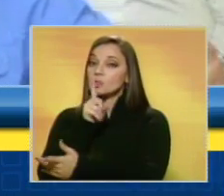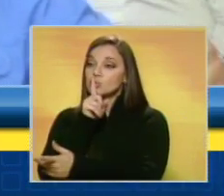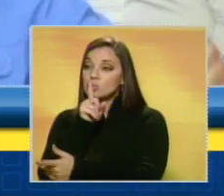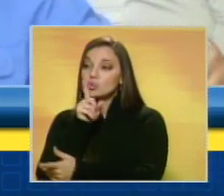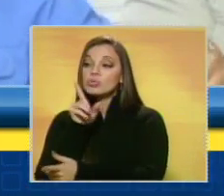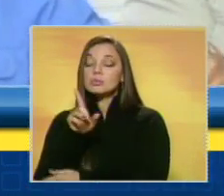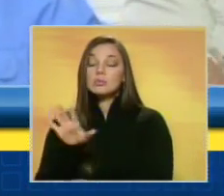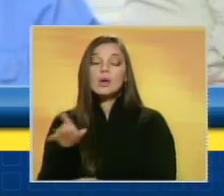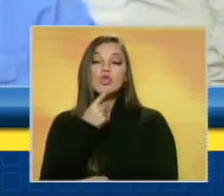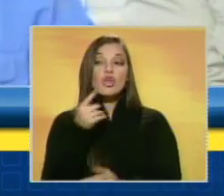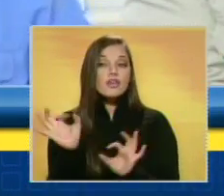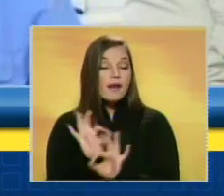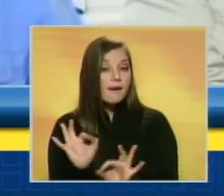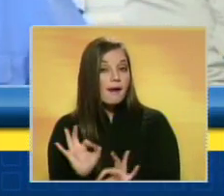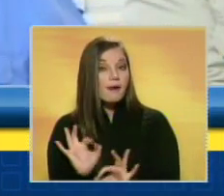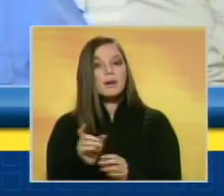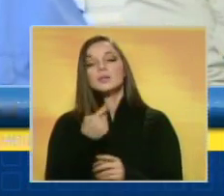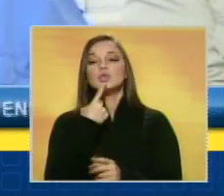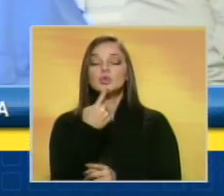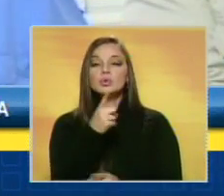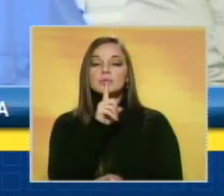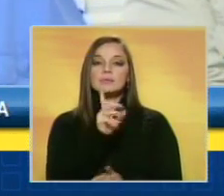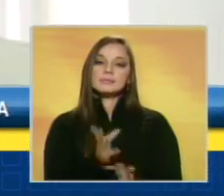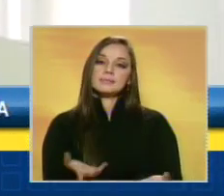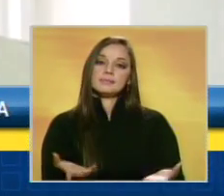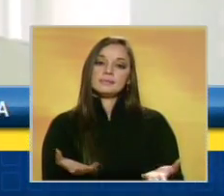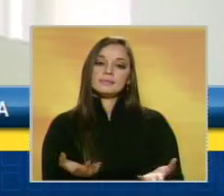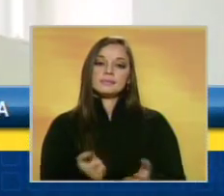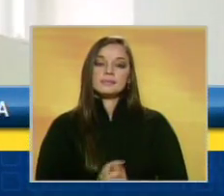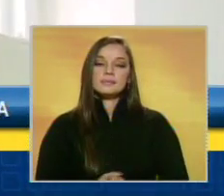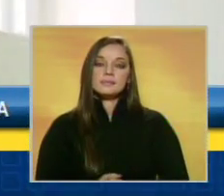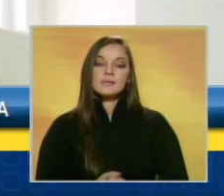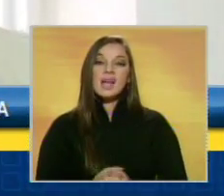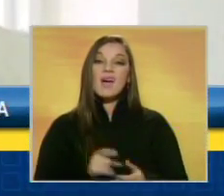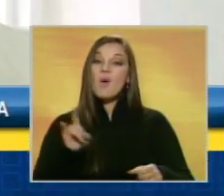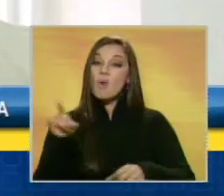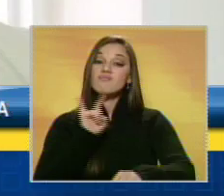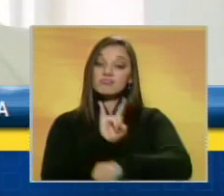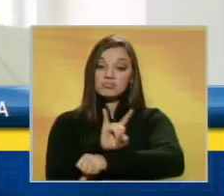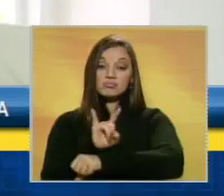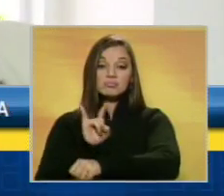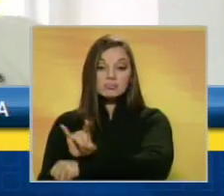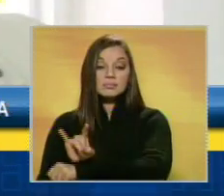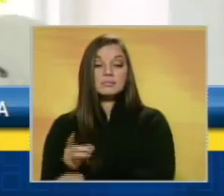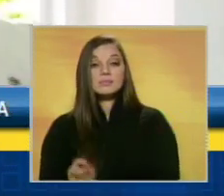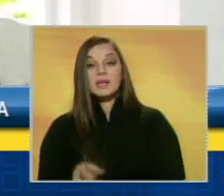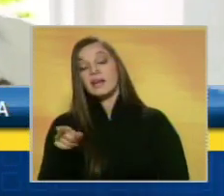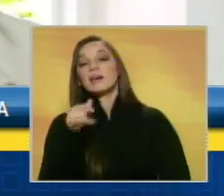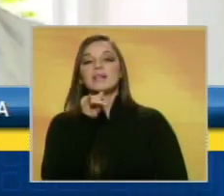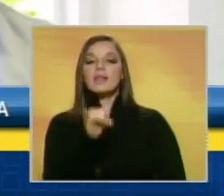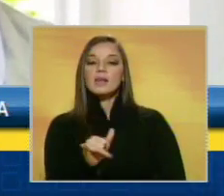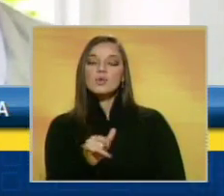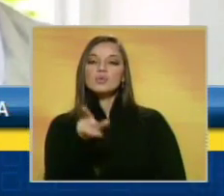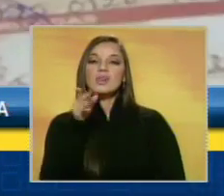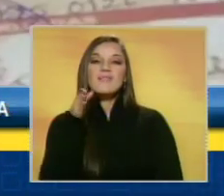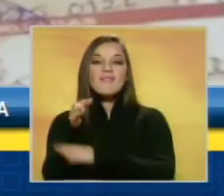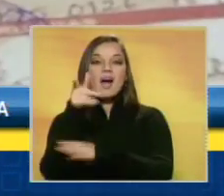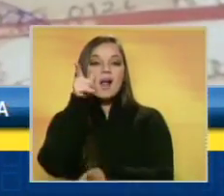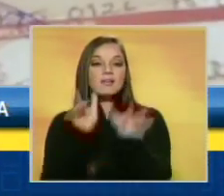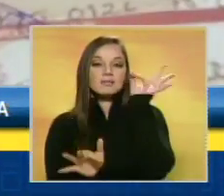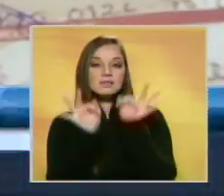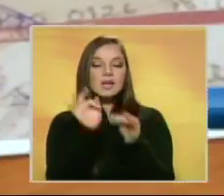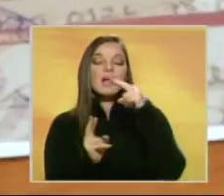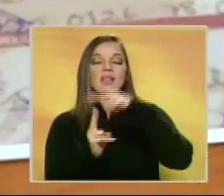supuesto al delito de estafa contra el patrimonio público. Acotó que esta denuncia tendrá curso en la Fiscalía de Táchira